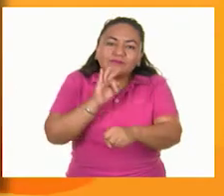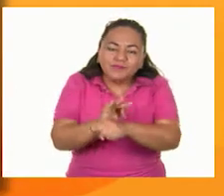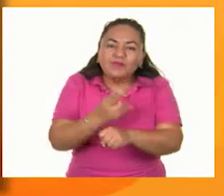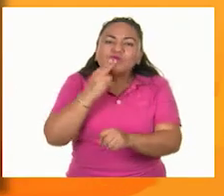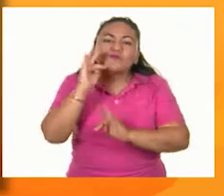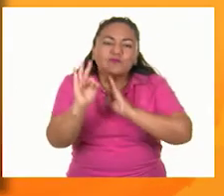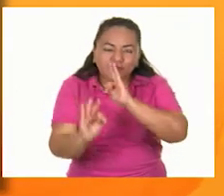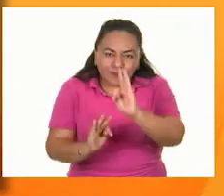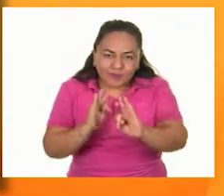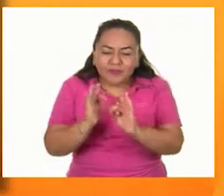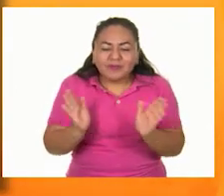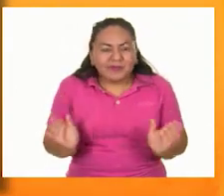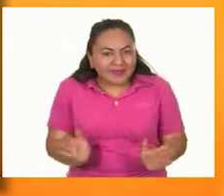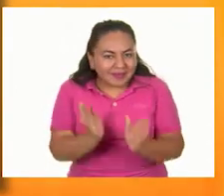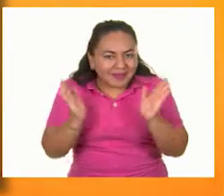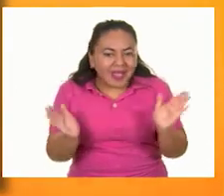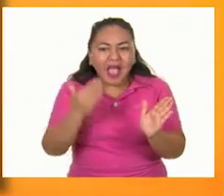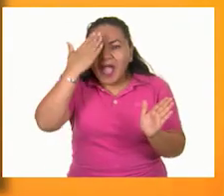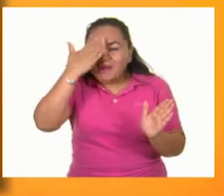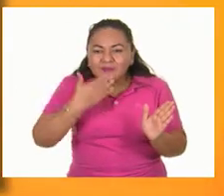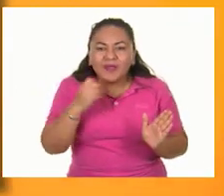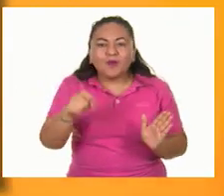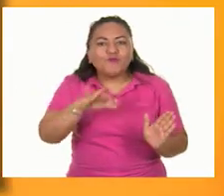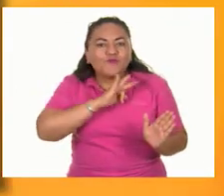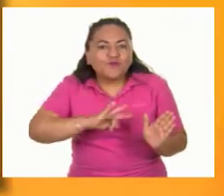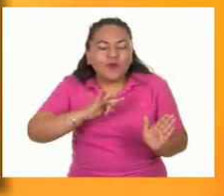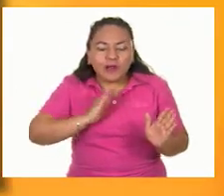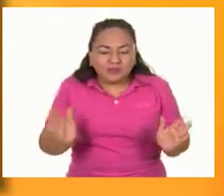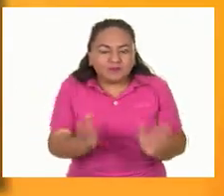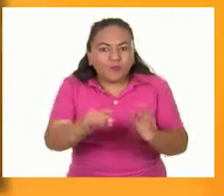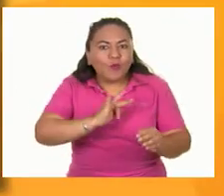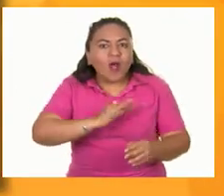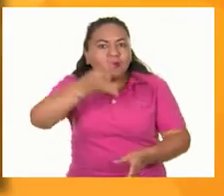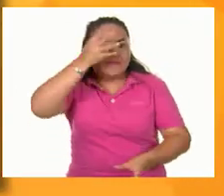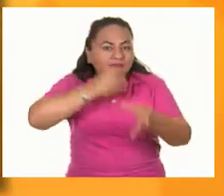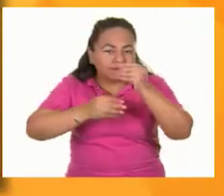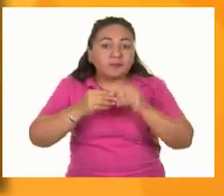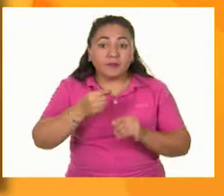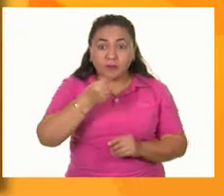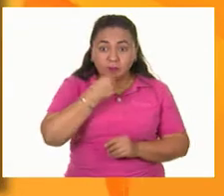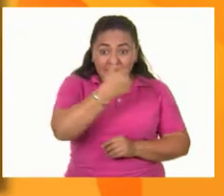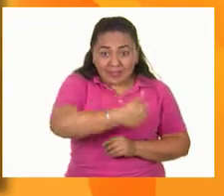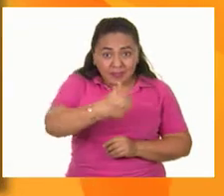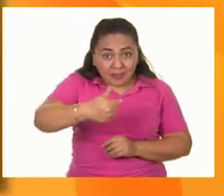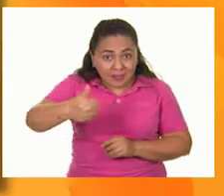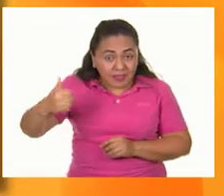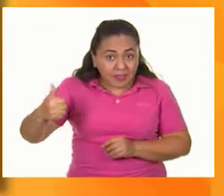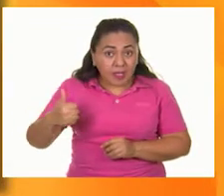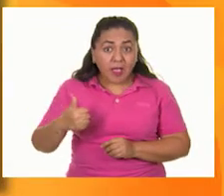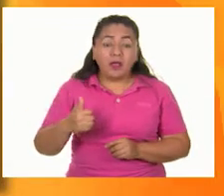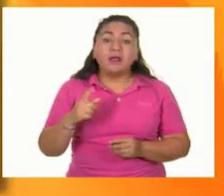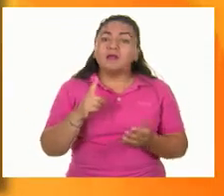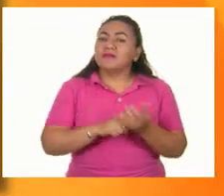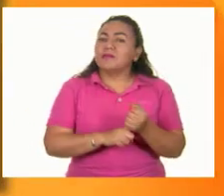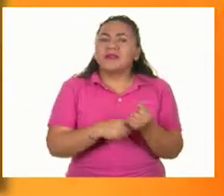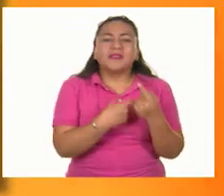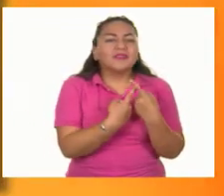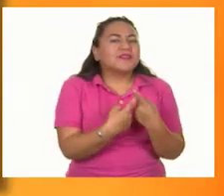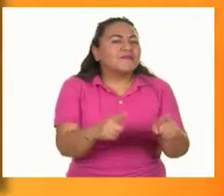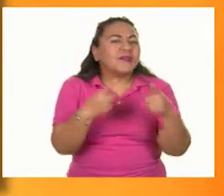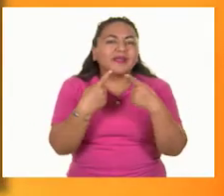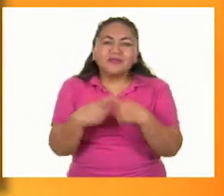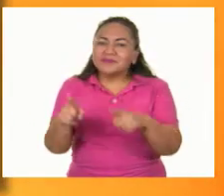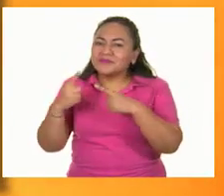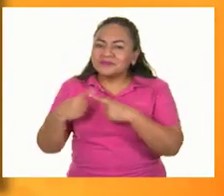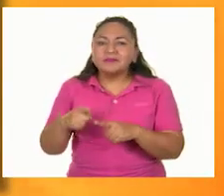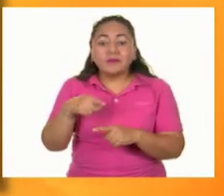Reconoce y celebra sus fortalezas, habilidades y capacidad para aprender. Cada niño o niña es especial.